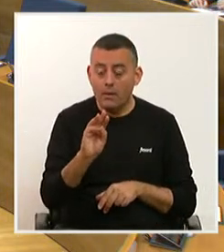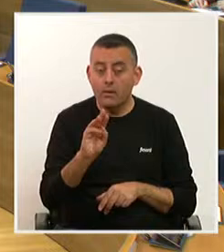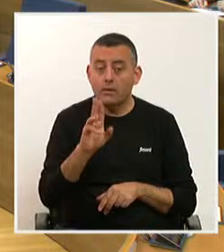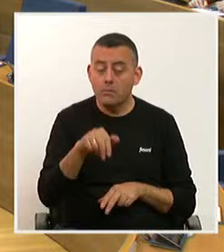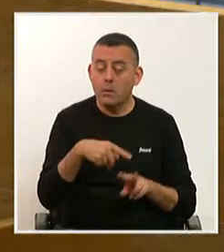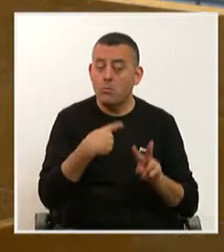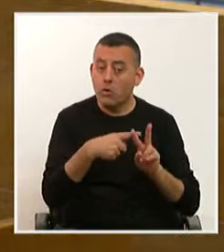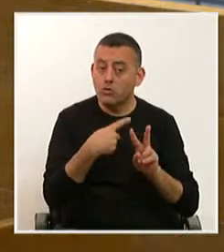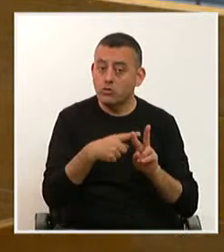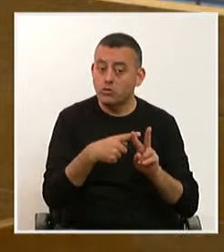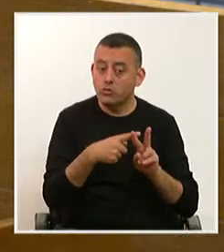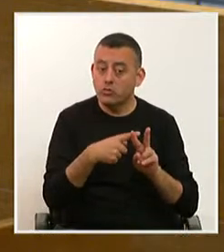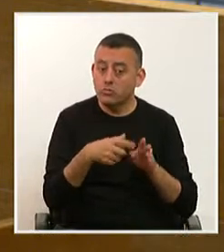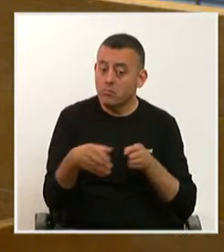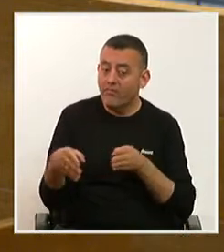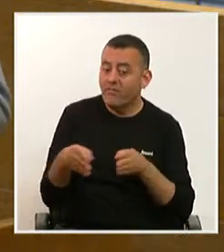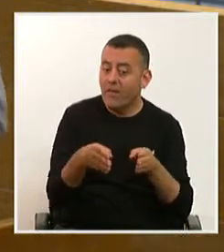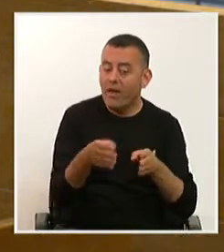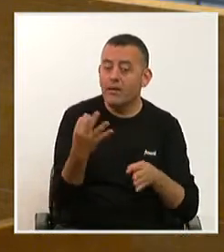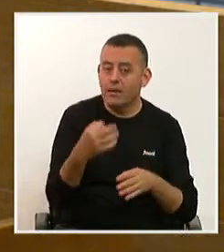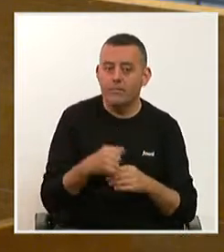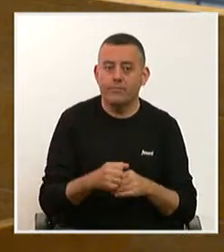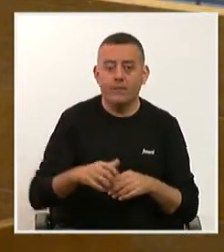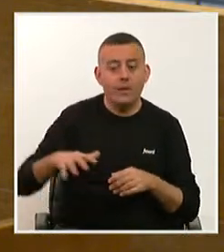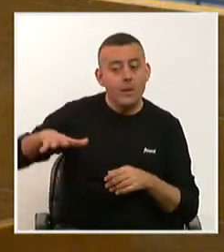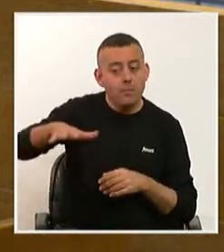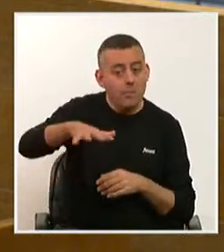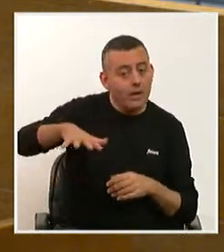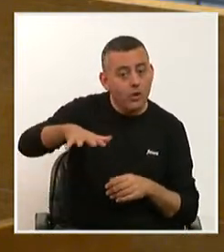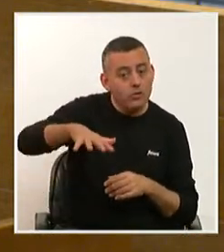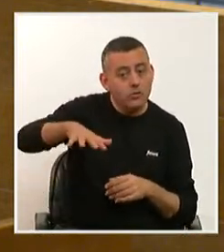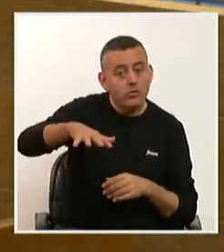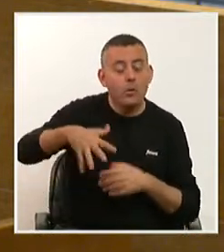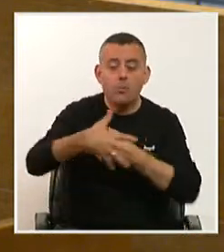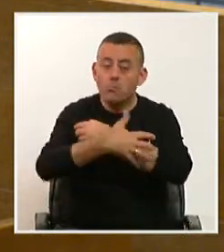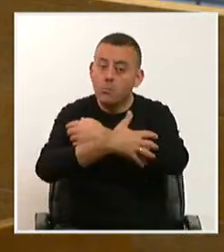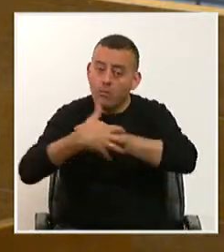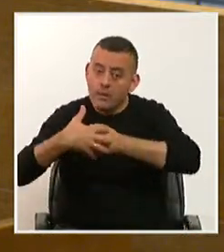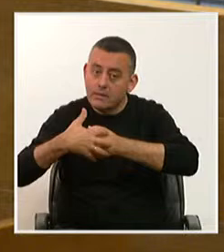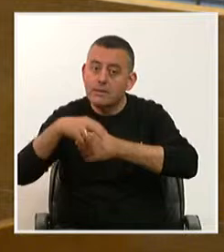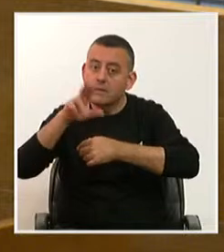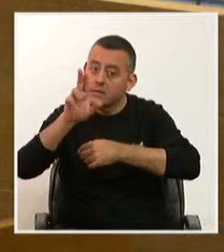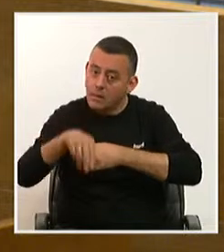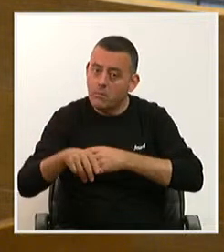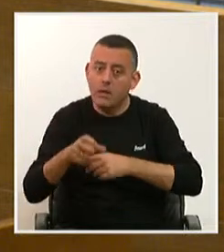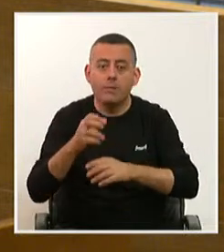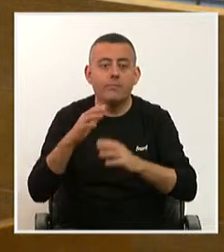en en sal de continuar en el